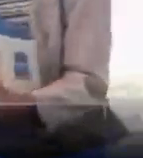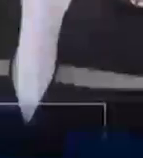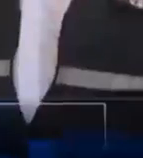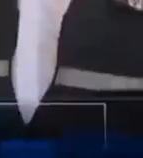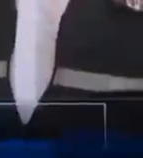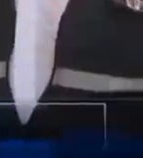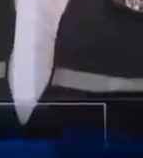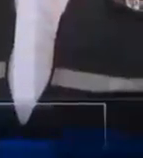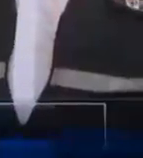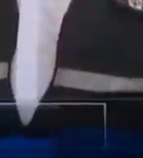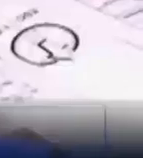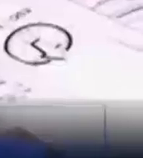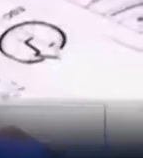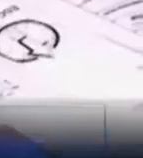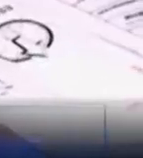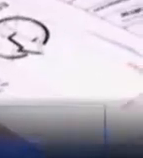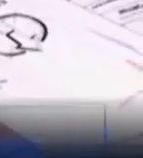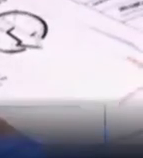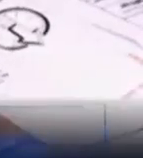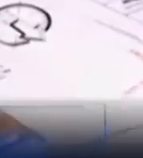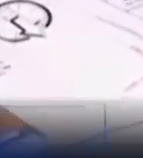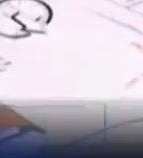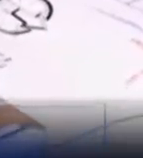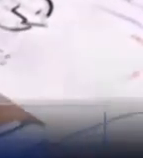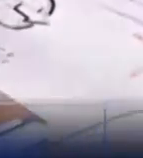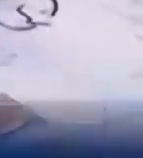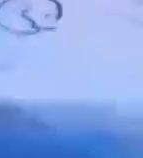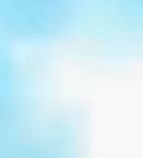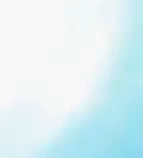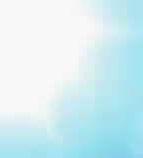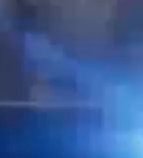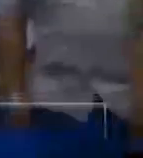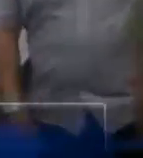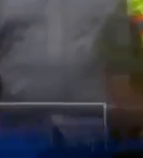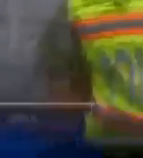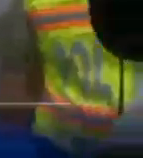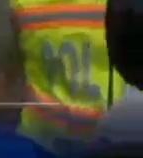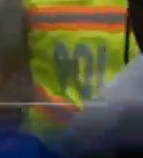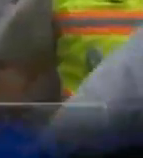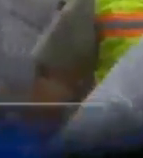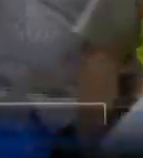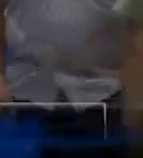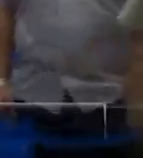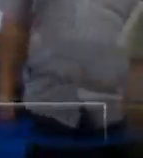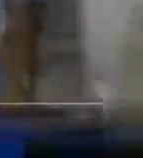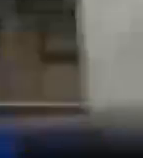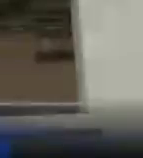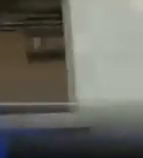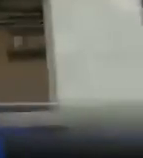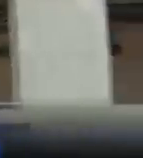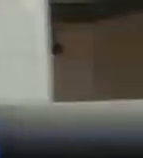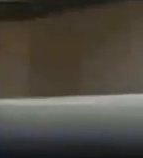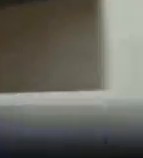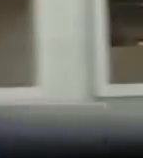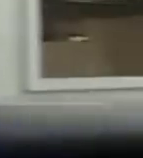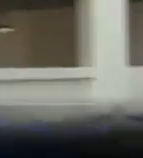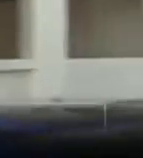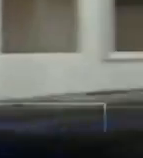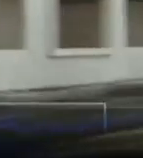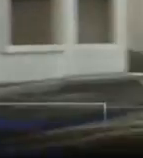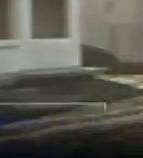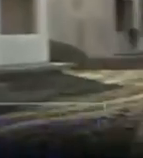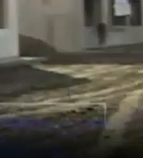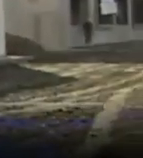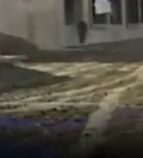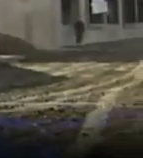Vicepresidente de la República entrega créditos para la construcción de vivienda. Unidad Educativa del Milenio en Naranjito. Acogerá a